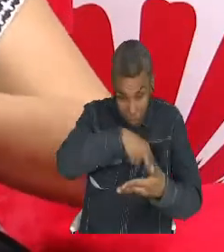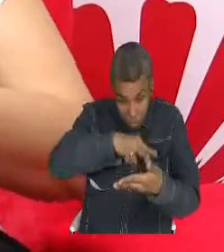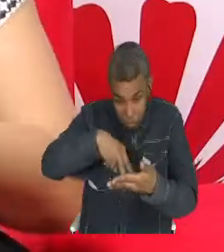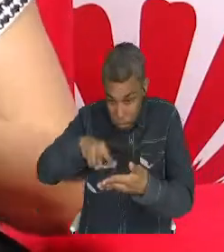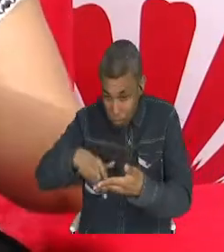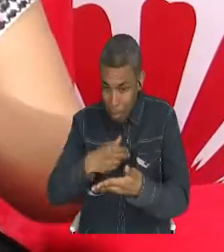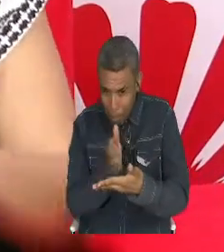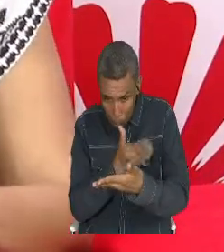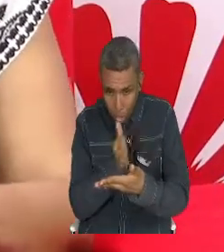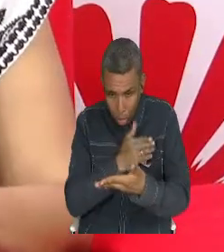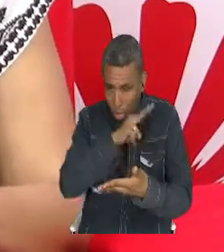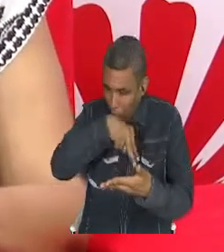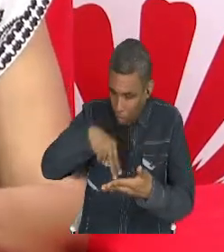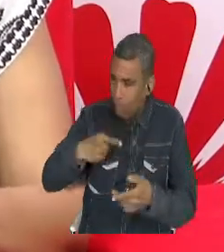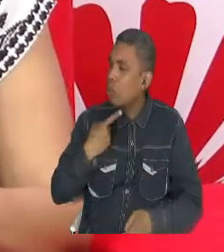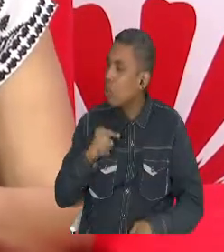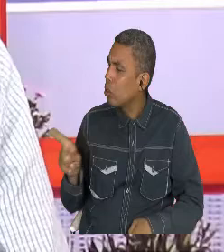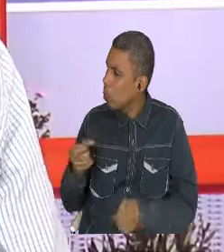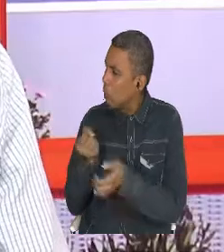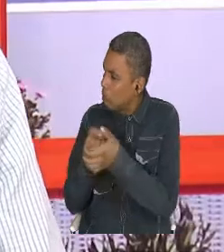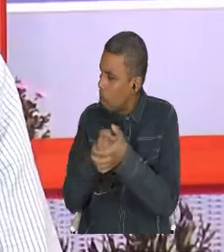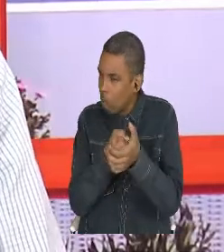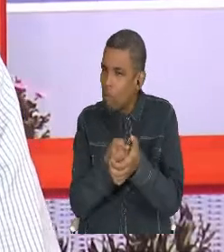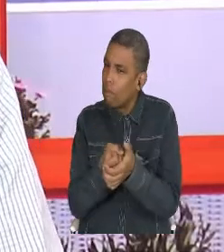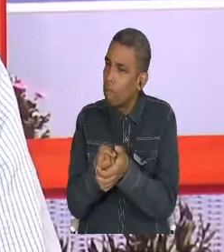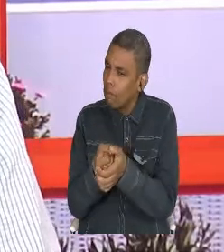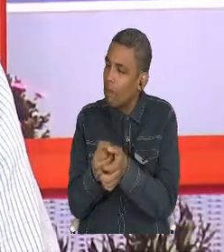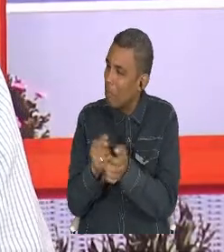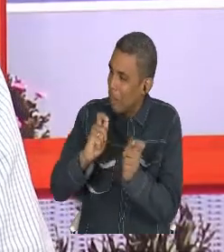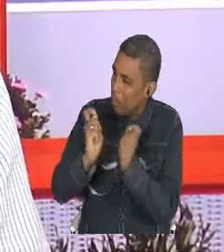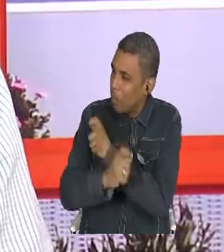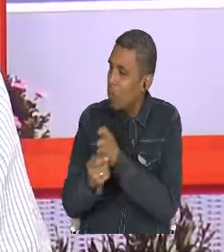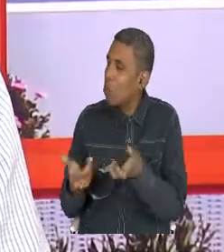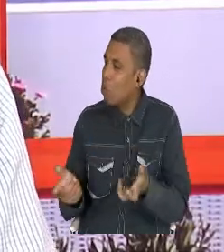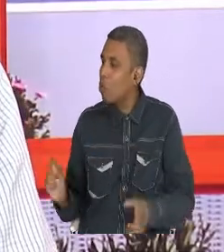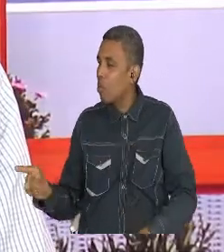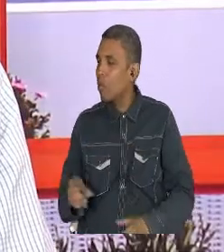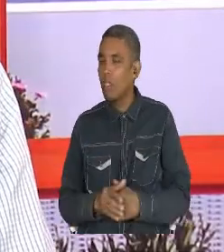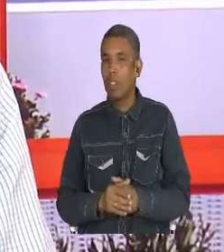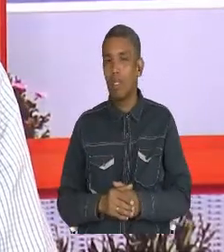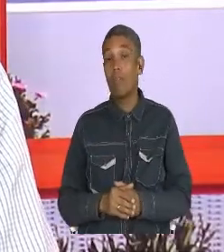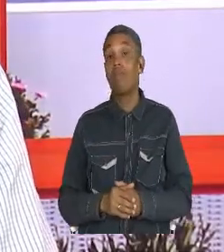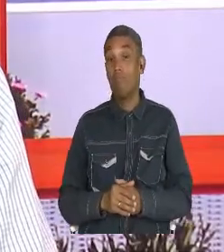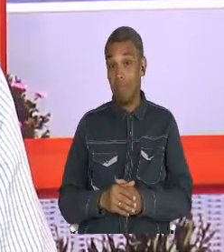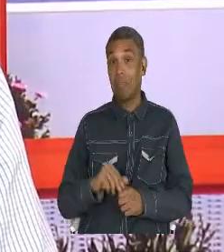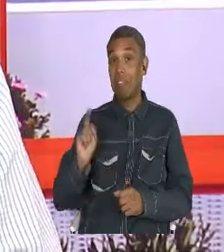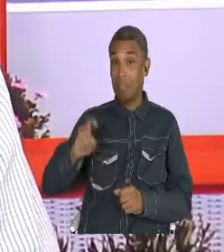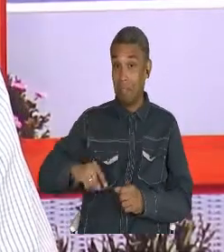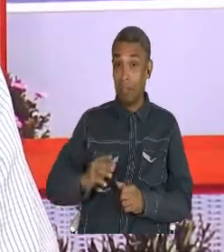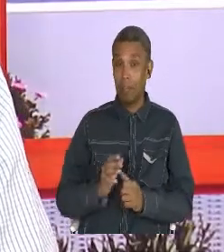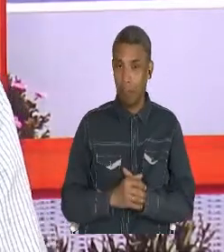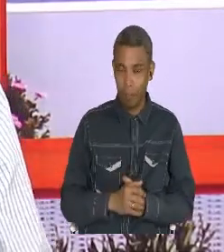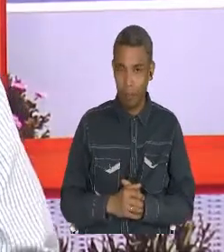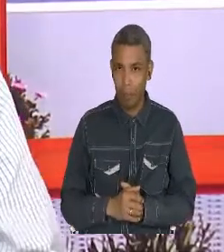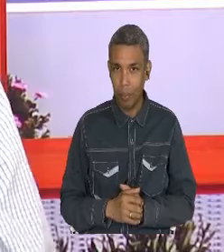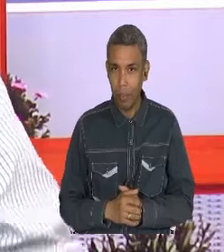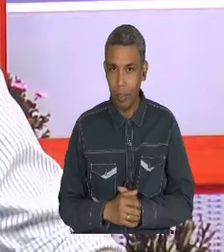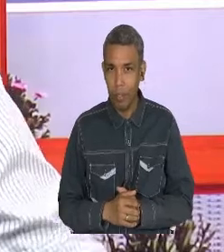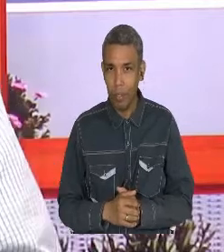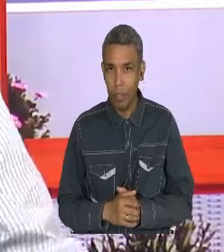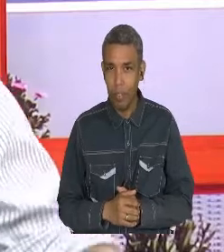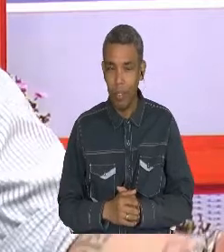personas y hacerlas enamorar de la lectura? A través de la lúdica del entretenimiento. Sí, entonces, ¿qué pasa? Yo particularmente soy